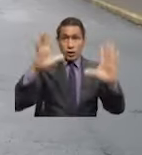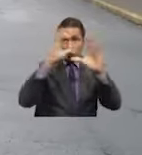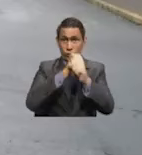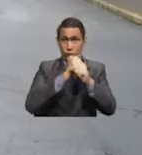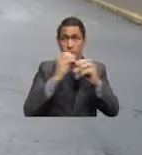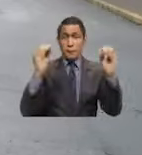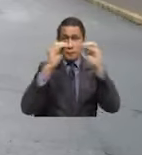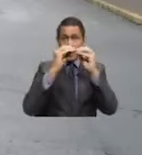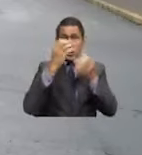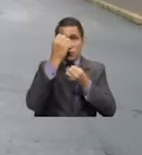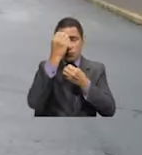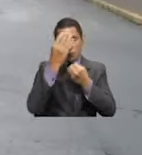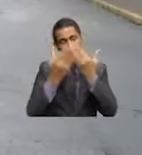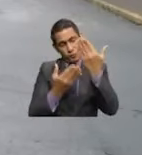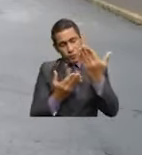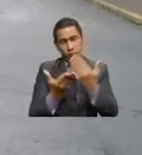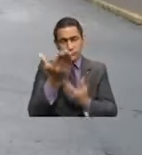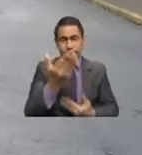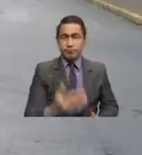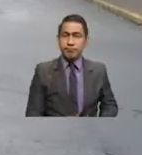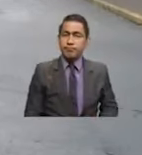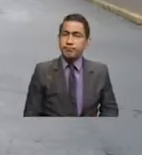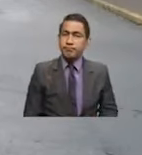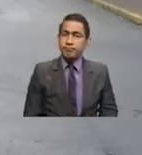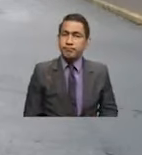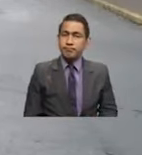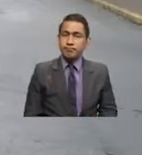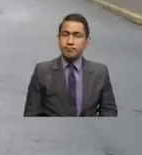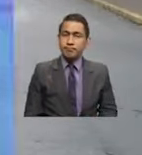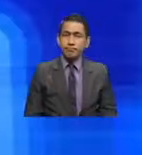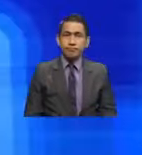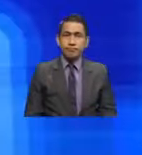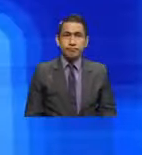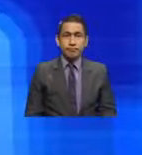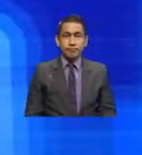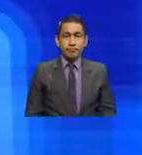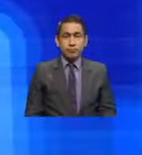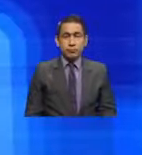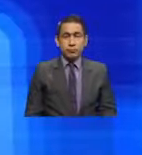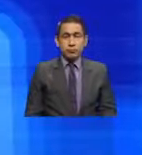el noticiero Tercera Emisión por la señal de TC Televisión.